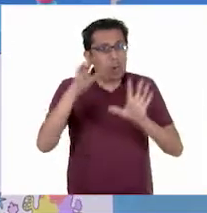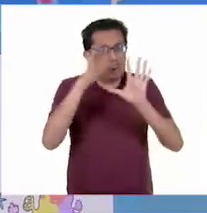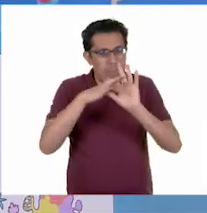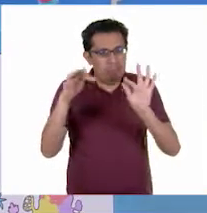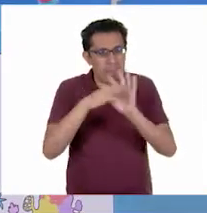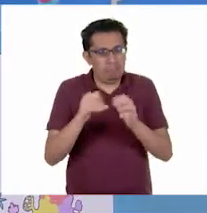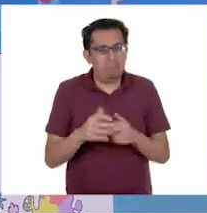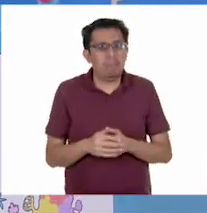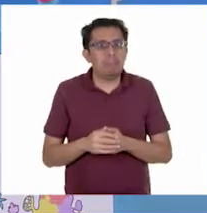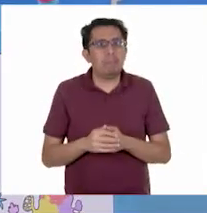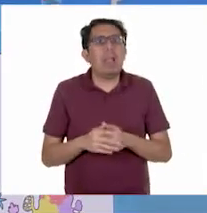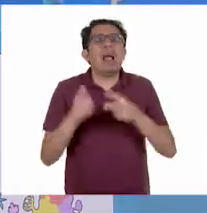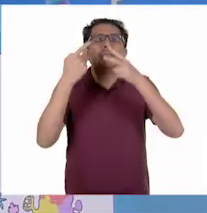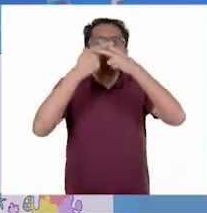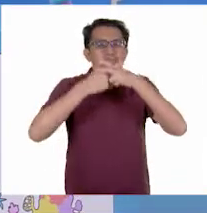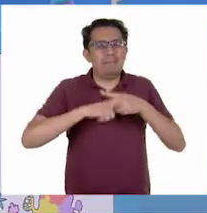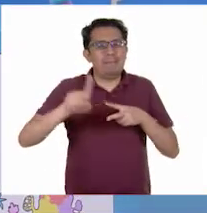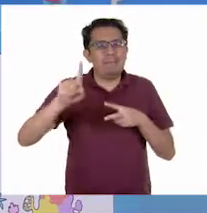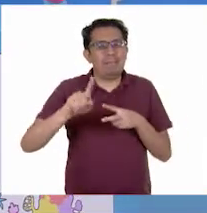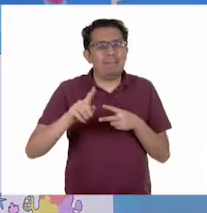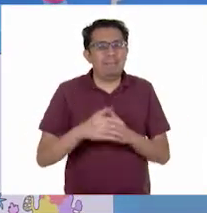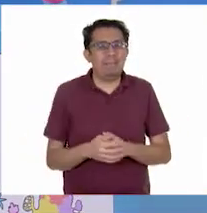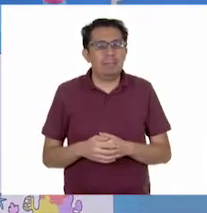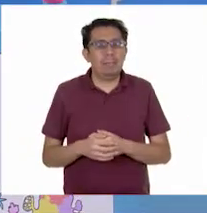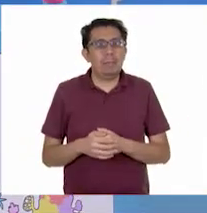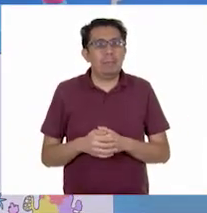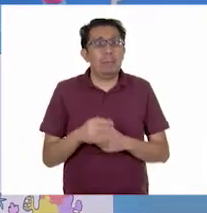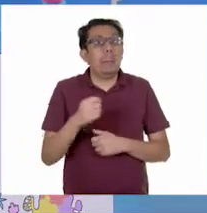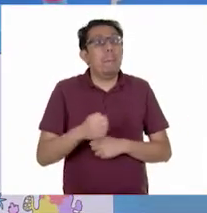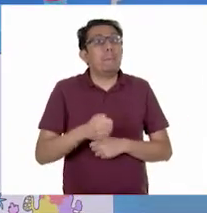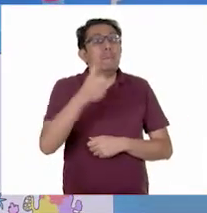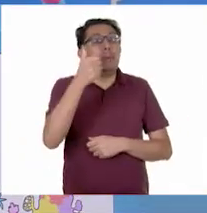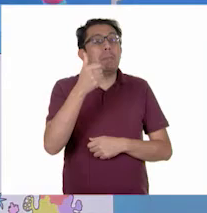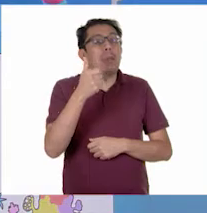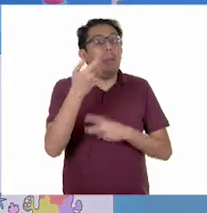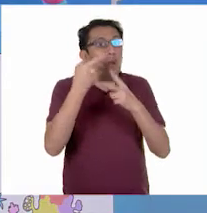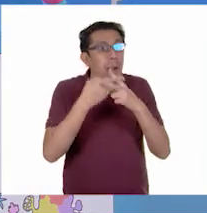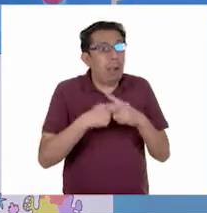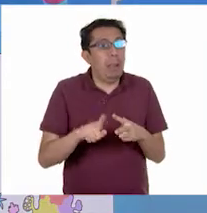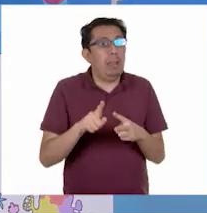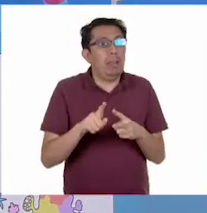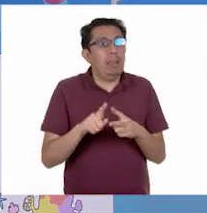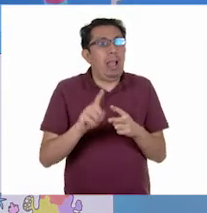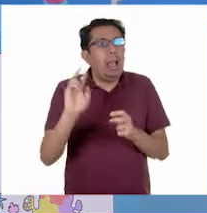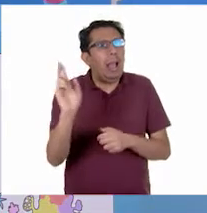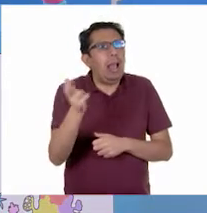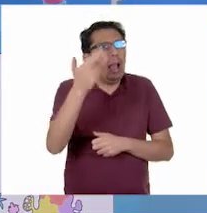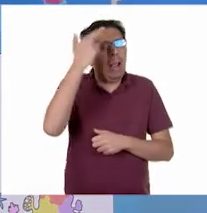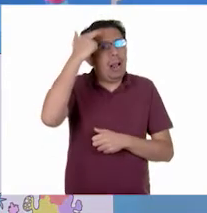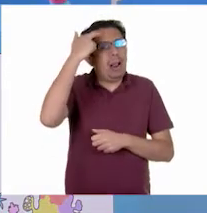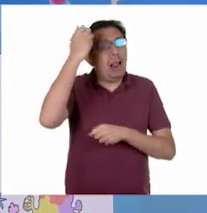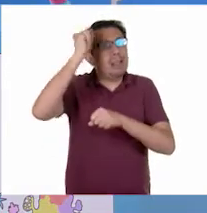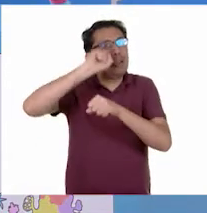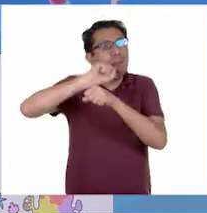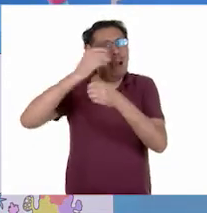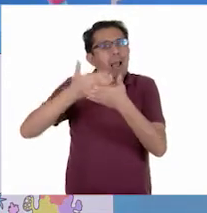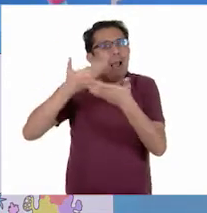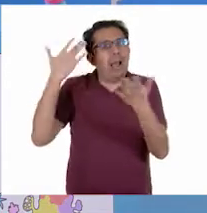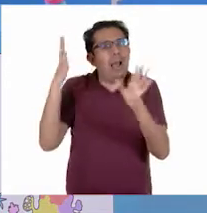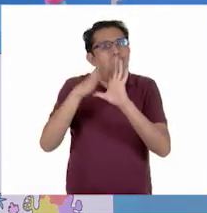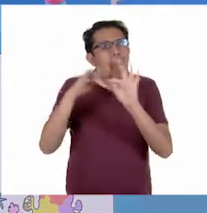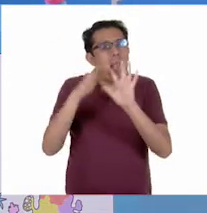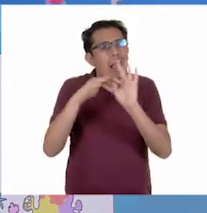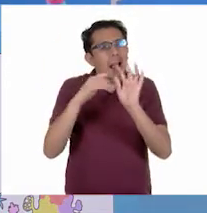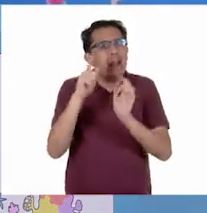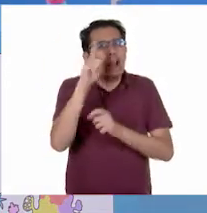sin más, comencemos. Y para comenzar, pues como dije en el principio, hay que recordar lo que dijimos la semana pasada sobre el